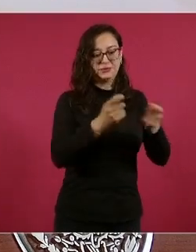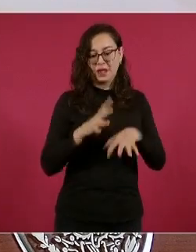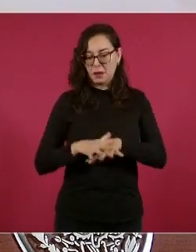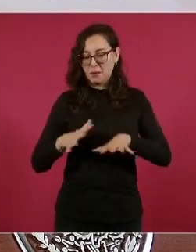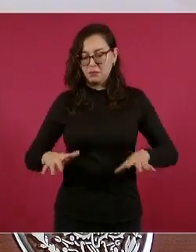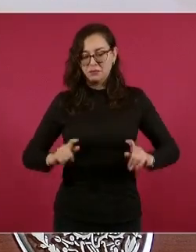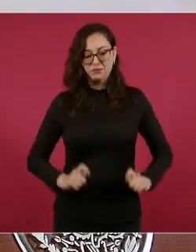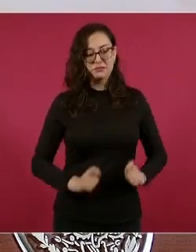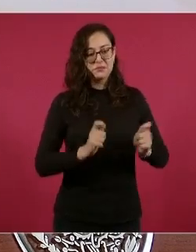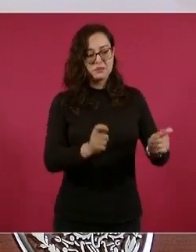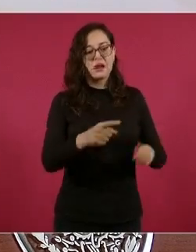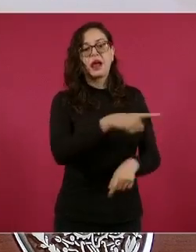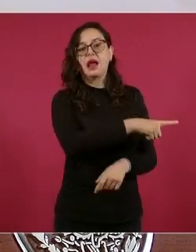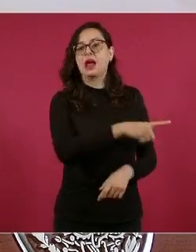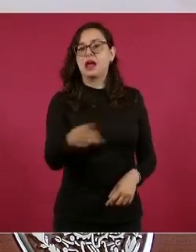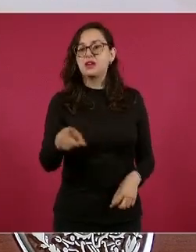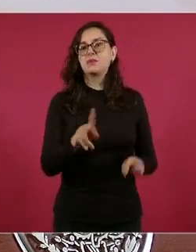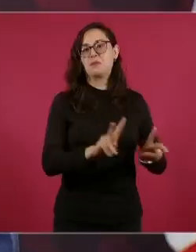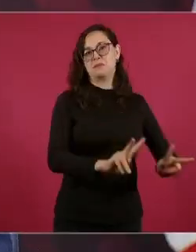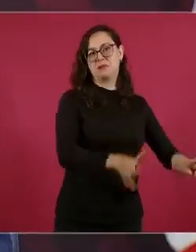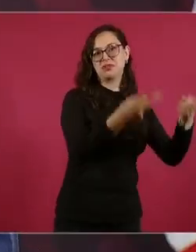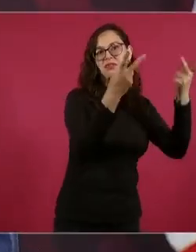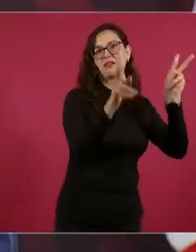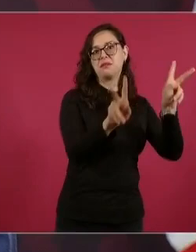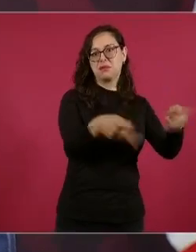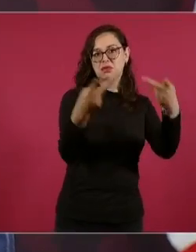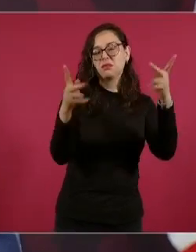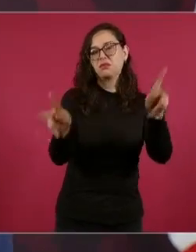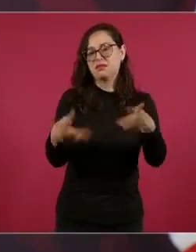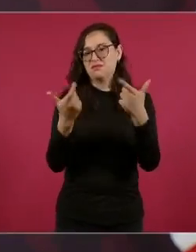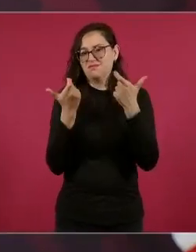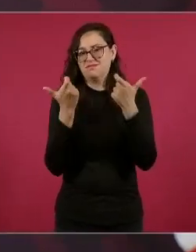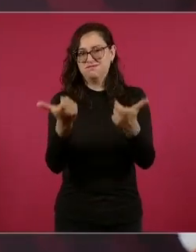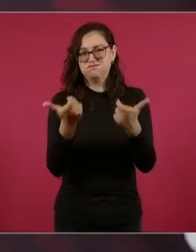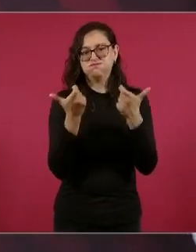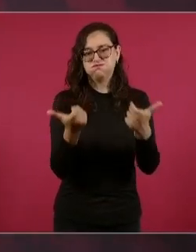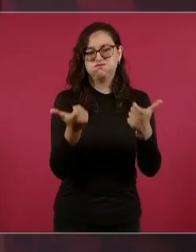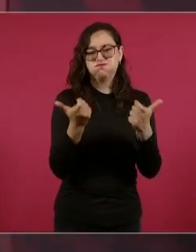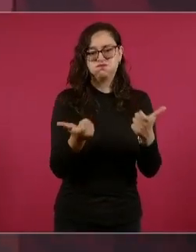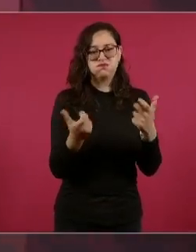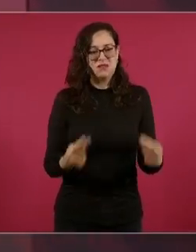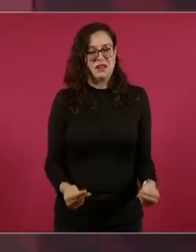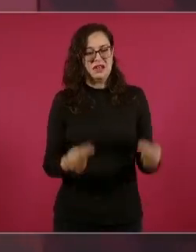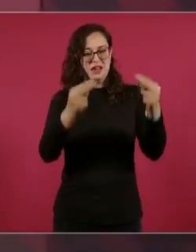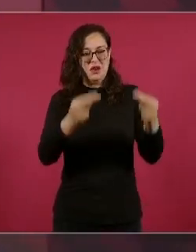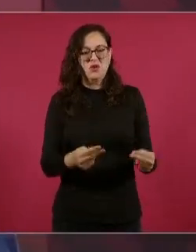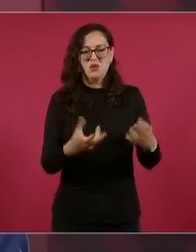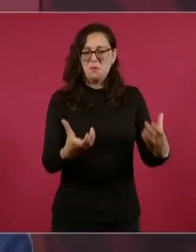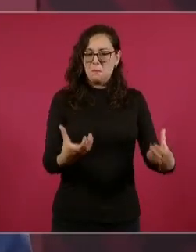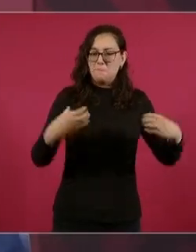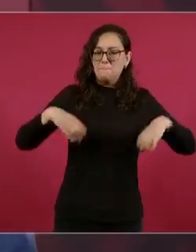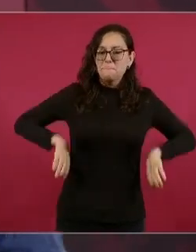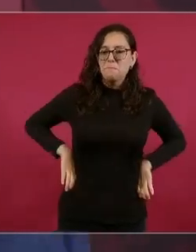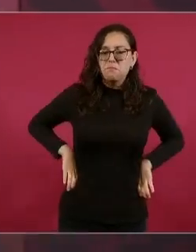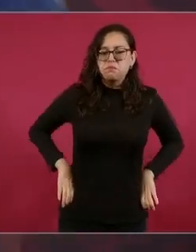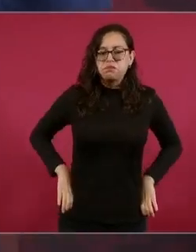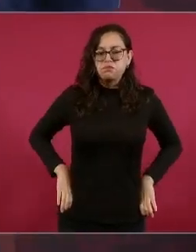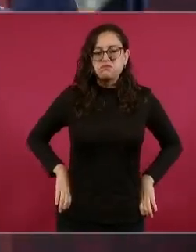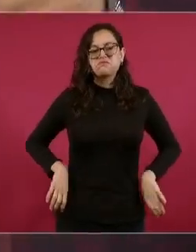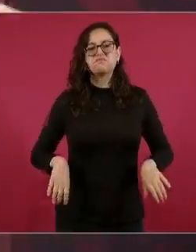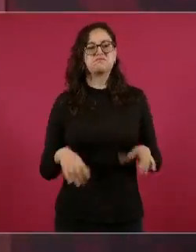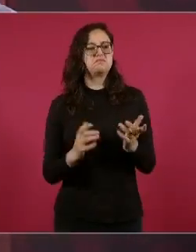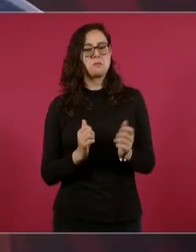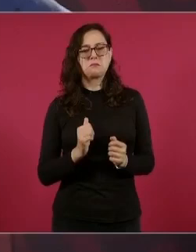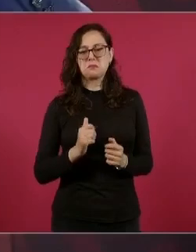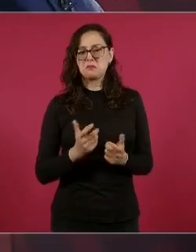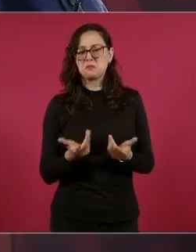esas acciones de las concesiones que se entregaron, han traficado